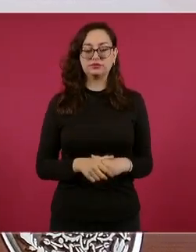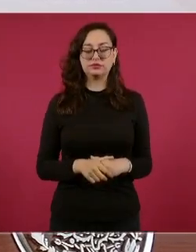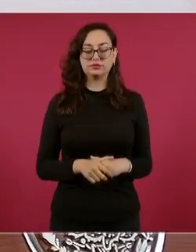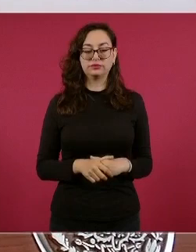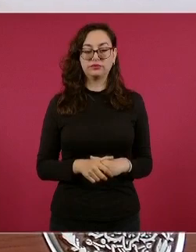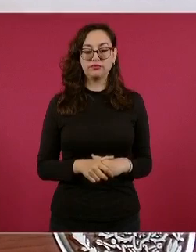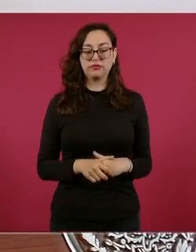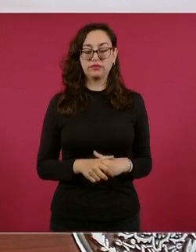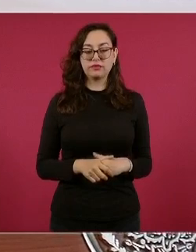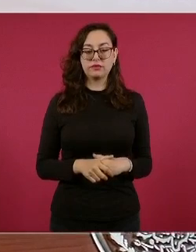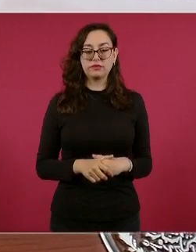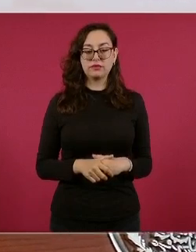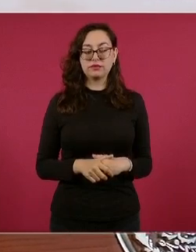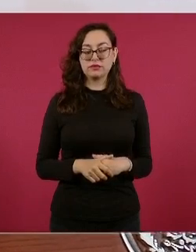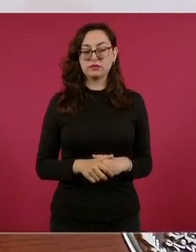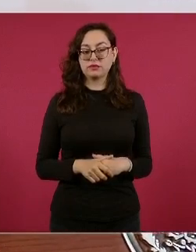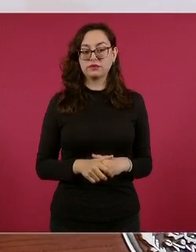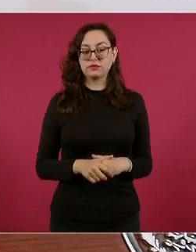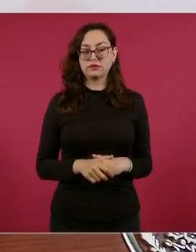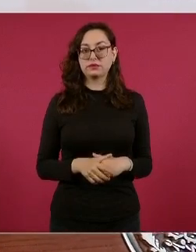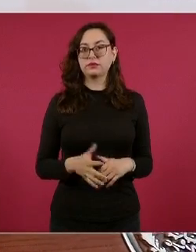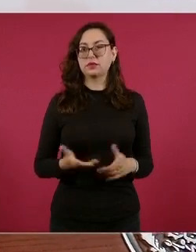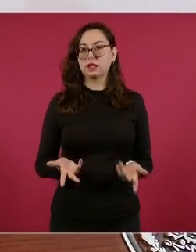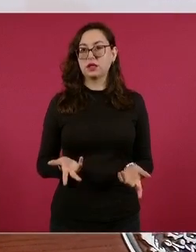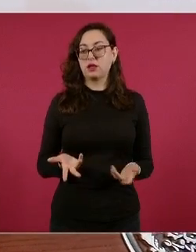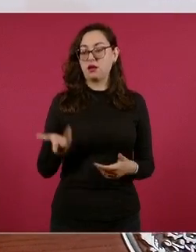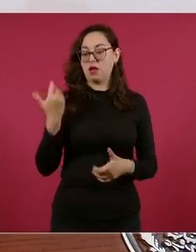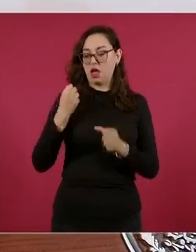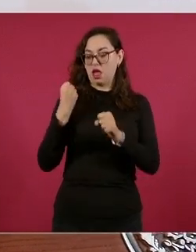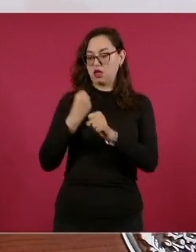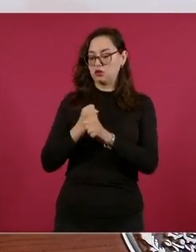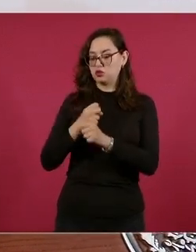tenía un fondo de ahorro